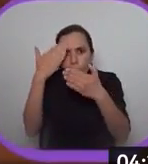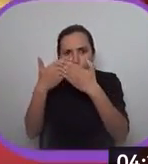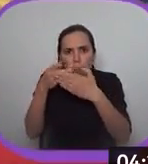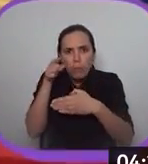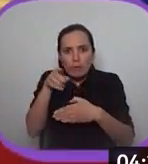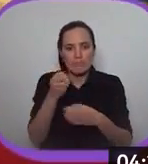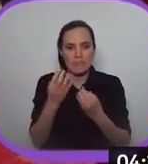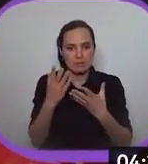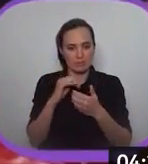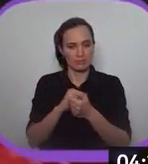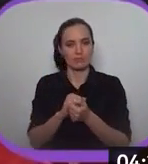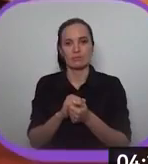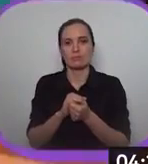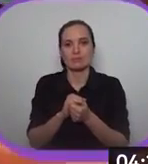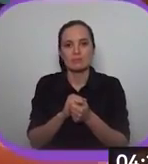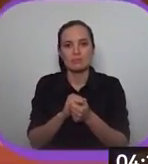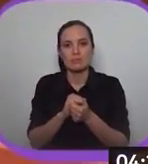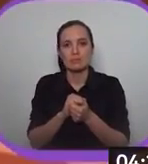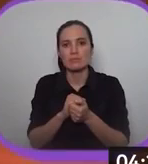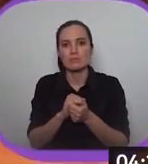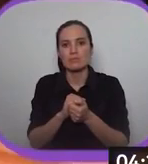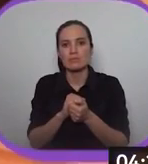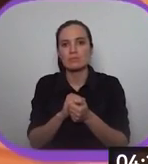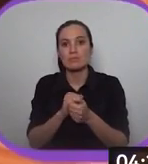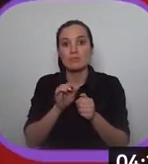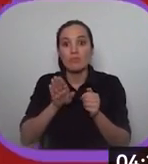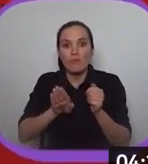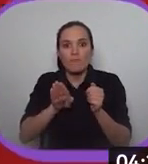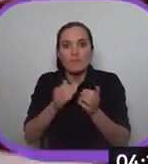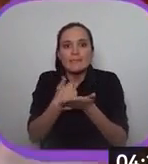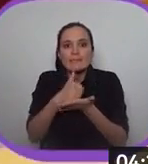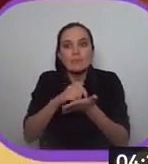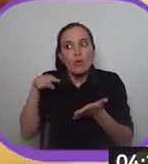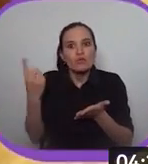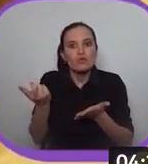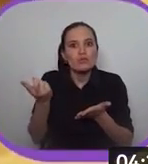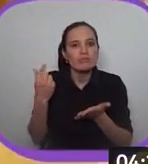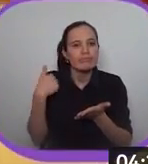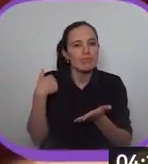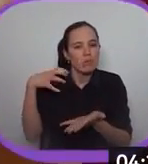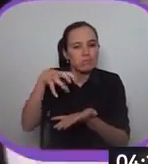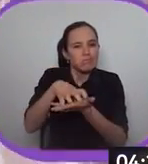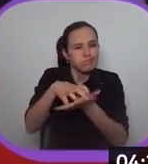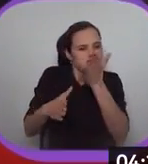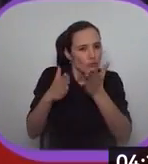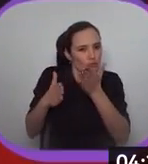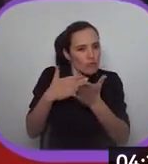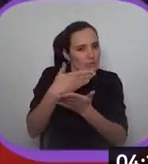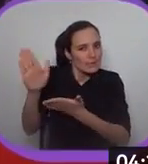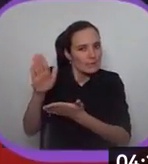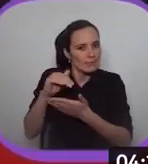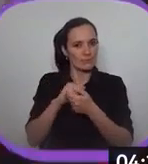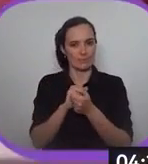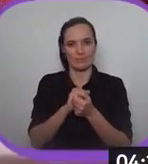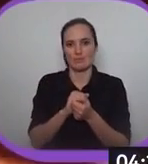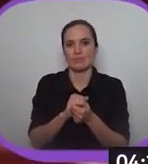¡El portal está aquí adelante, Bert! ¡Bien! ¡Semerik! ¡Zoom! ¡Frena y espera a los otros! ¡Yo quitaré este bloqueo